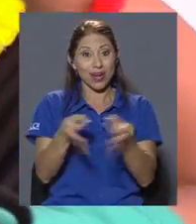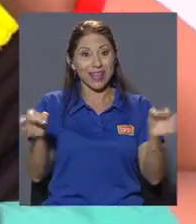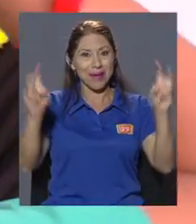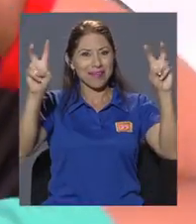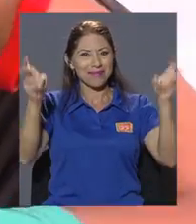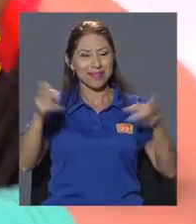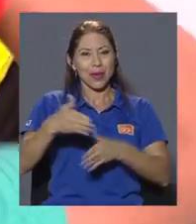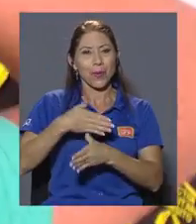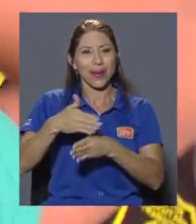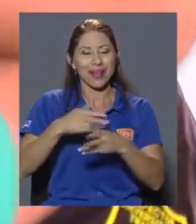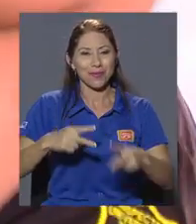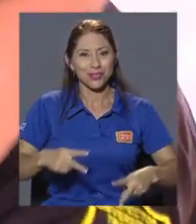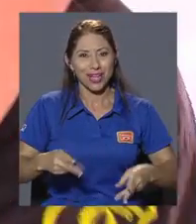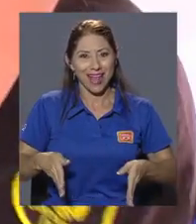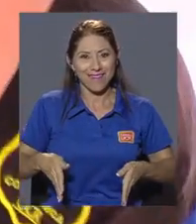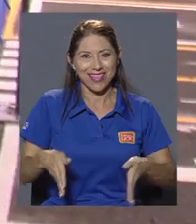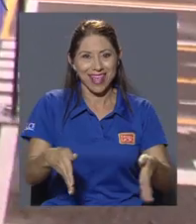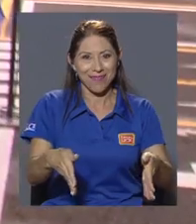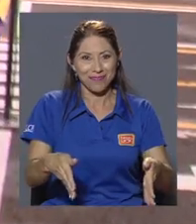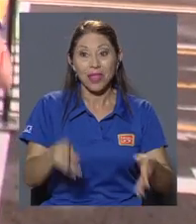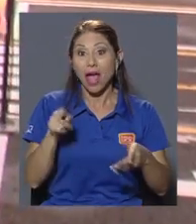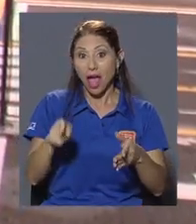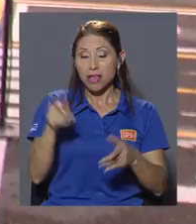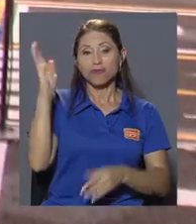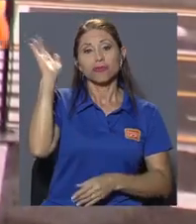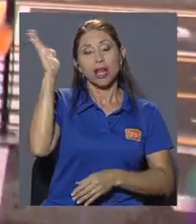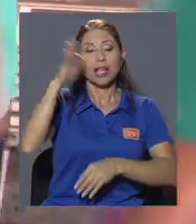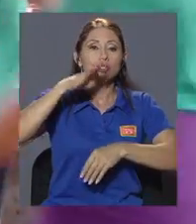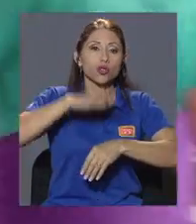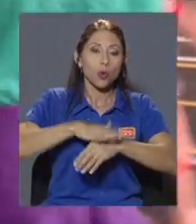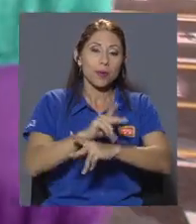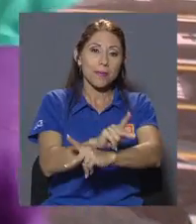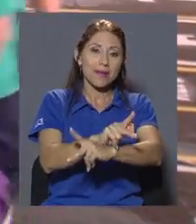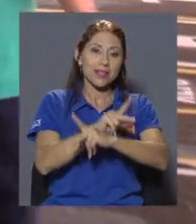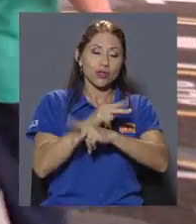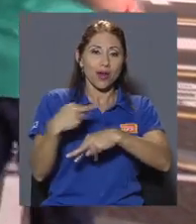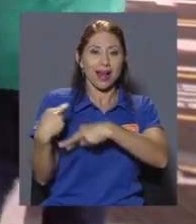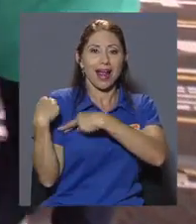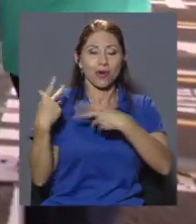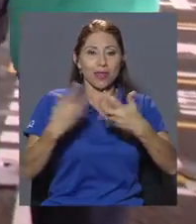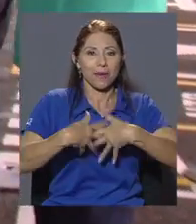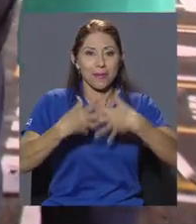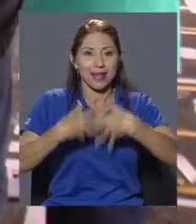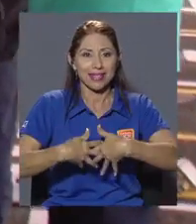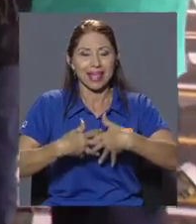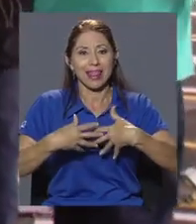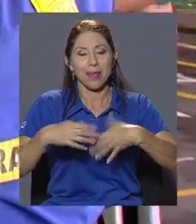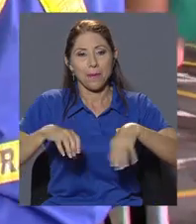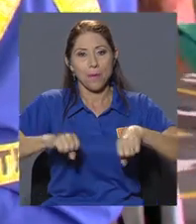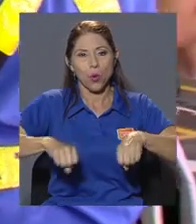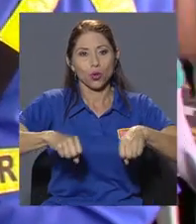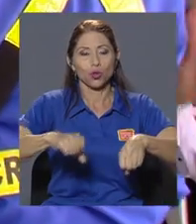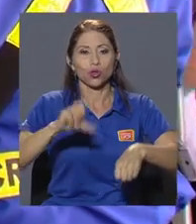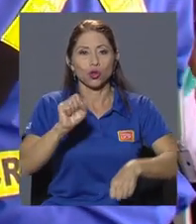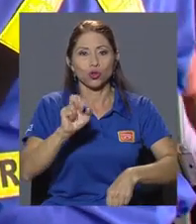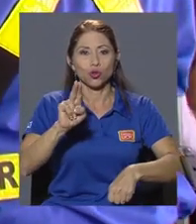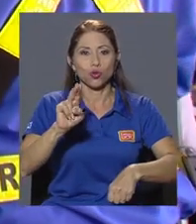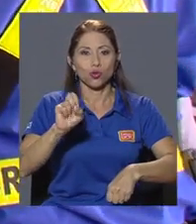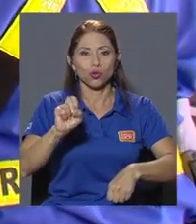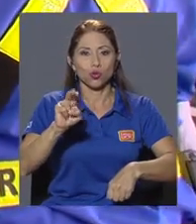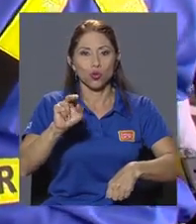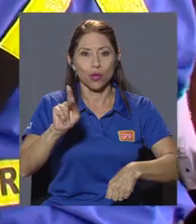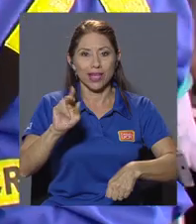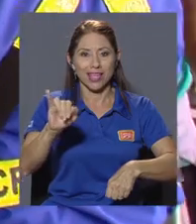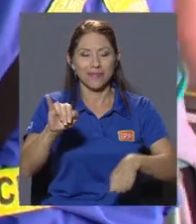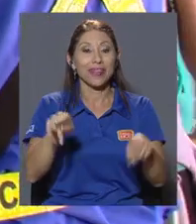fue Compartamos la vía. En la feria hubo charlas sobre medidas de prevención a cargo de la empresa de moto Suzuki y sobre el